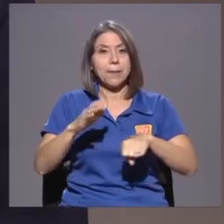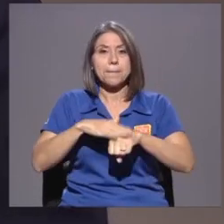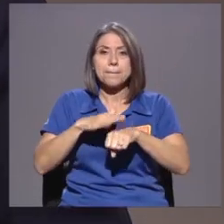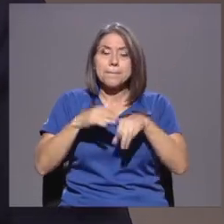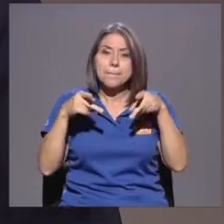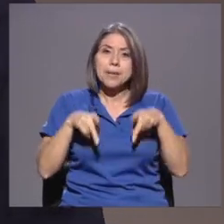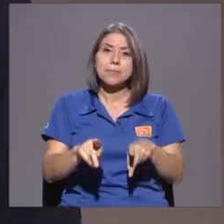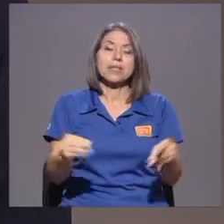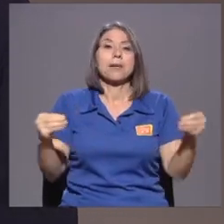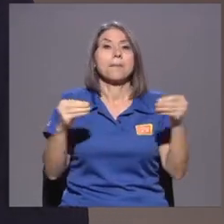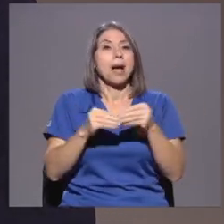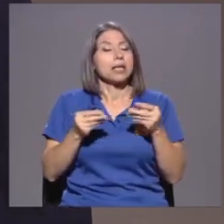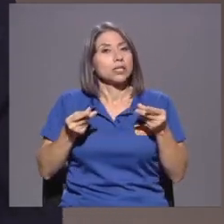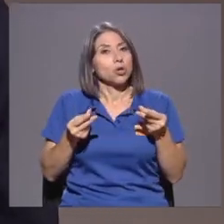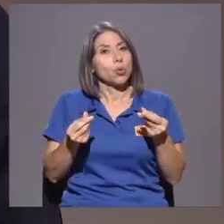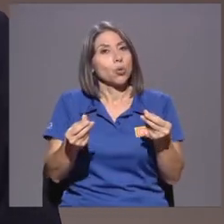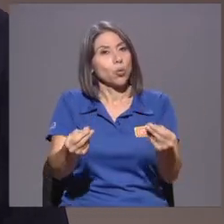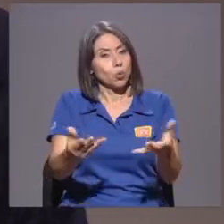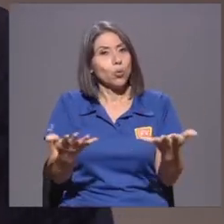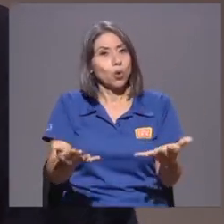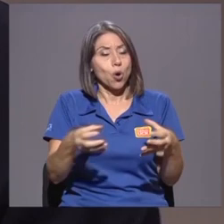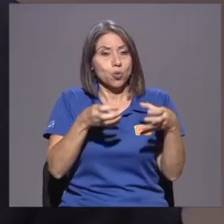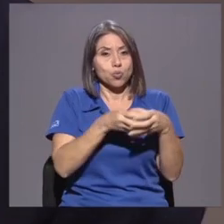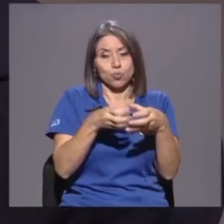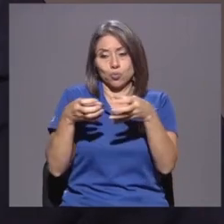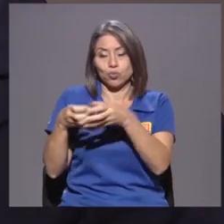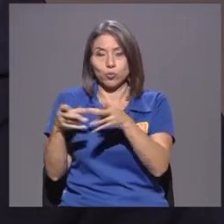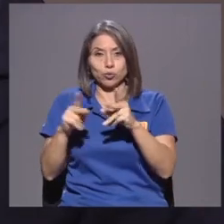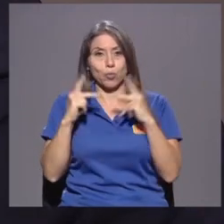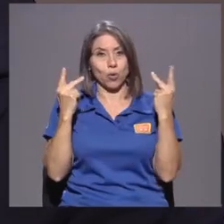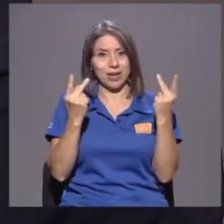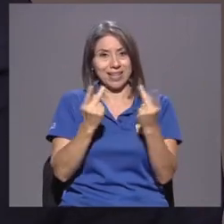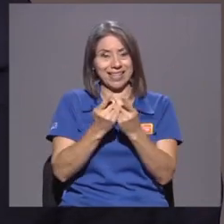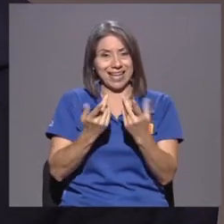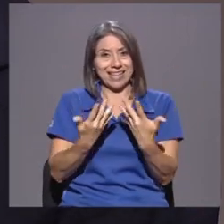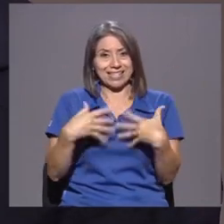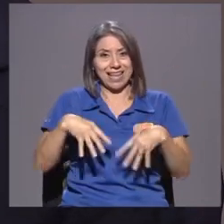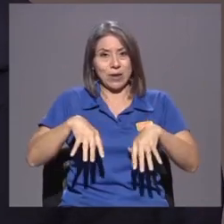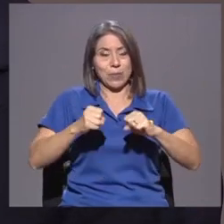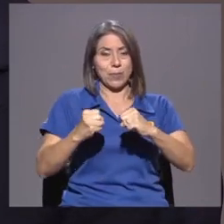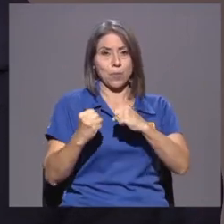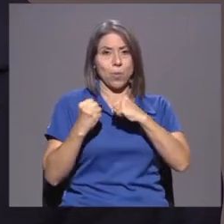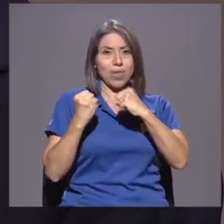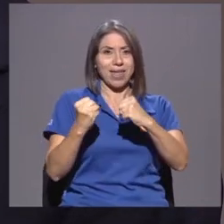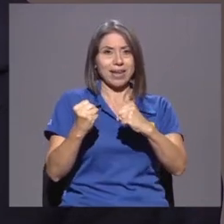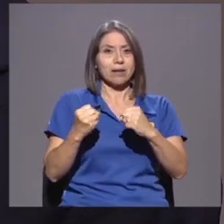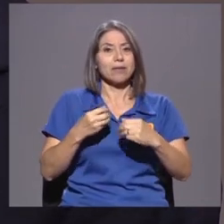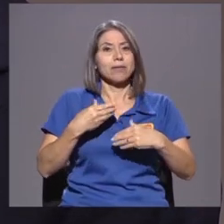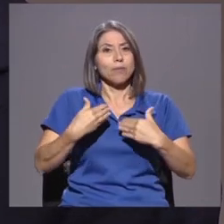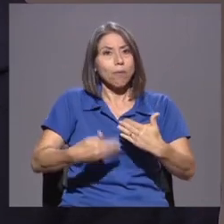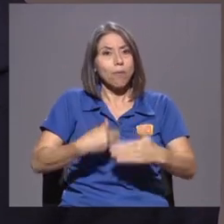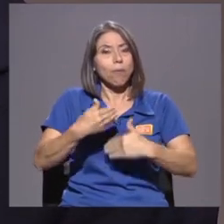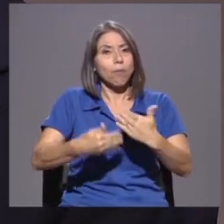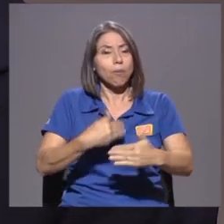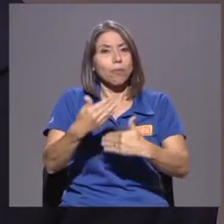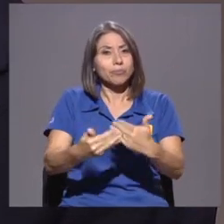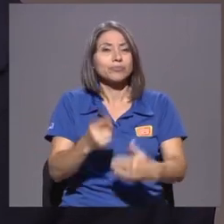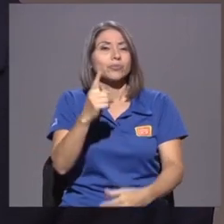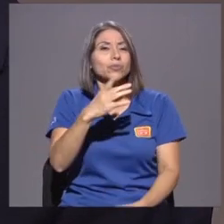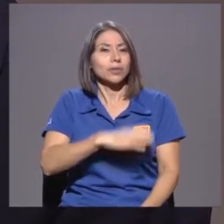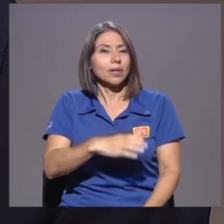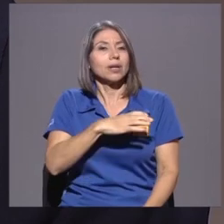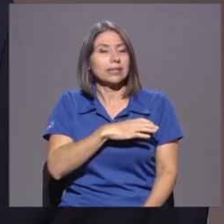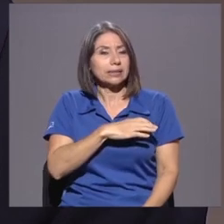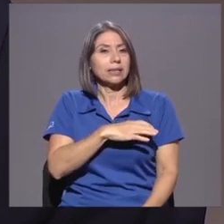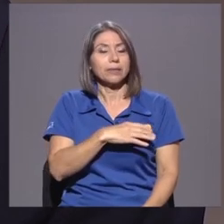flujo de las élites políticas en el poder y si algo se caracteriza es que yo diría